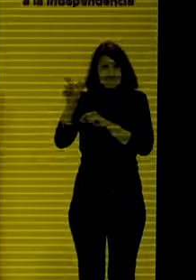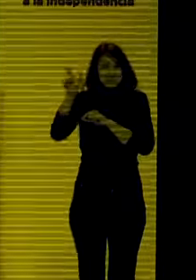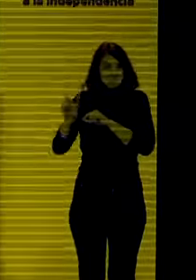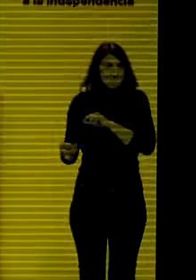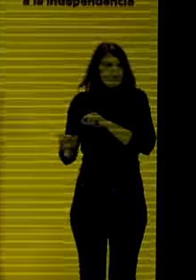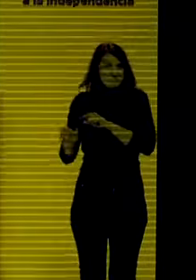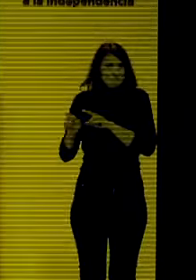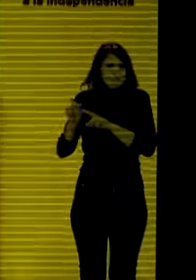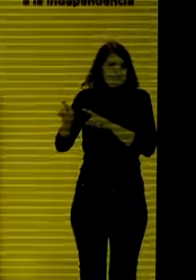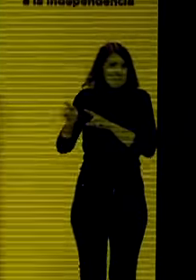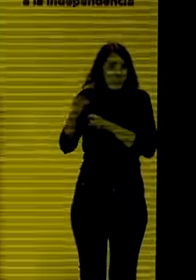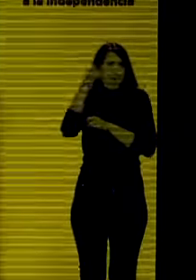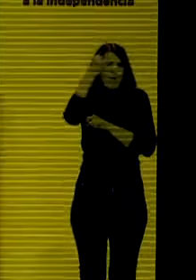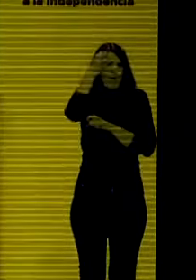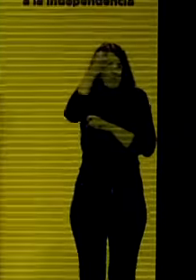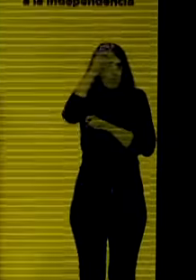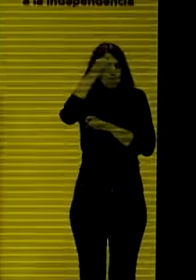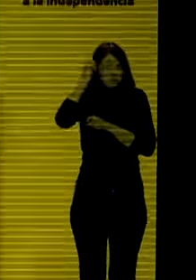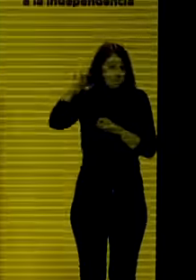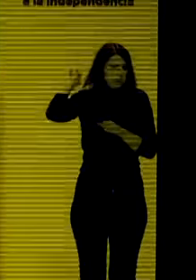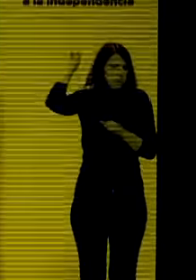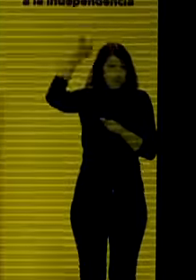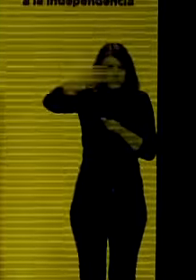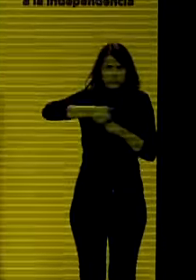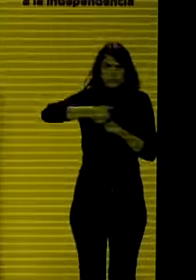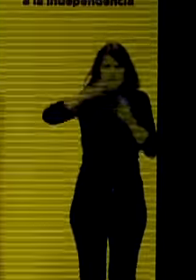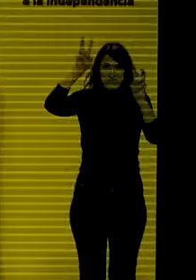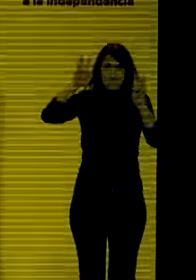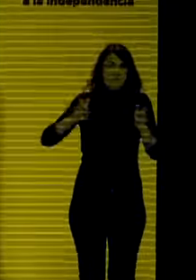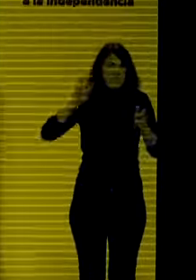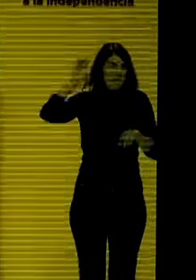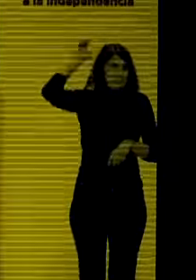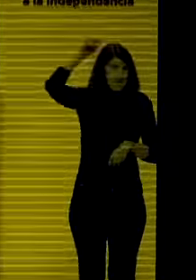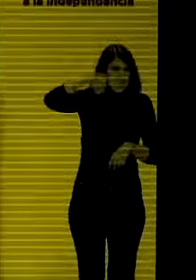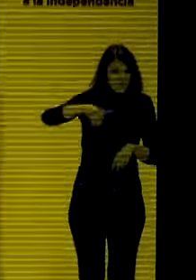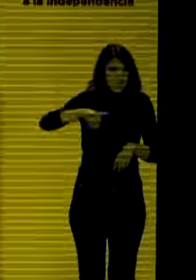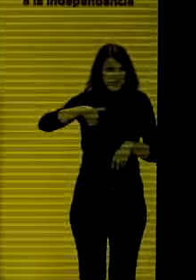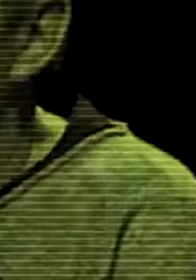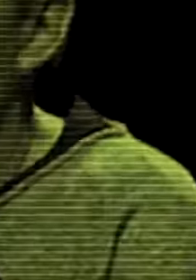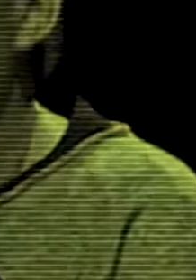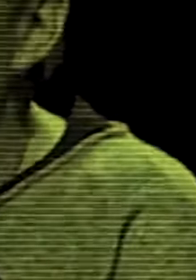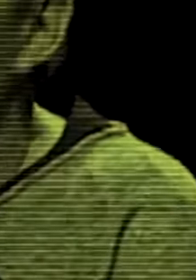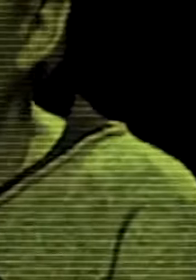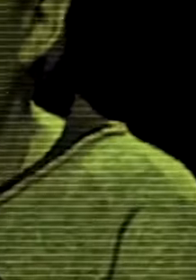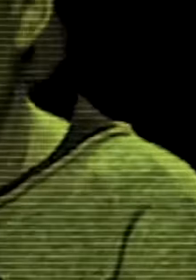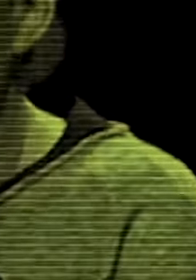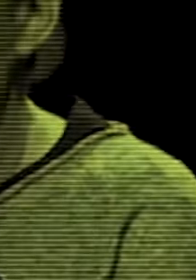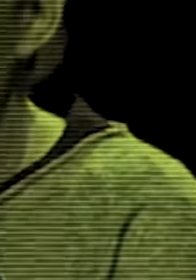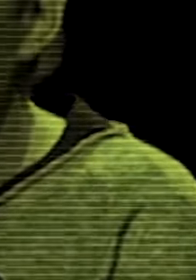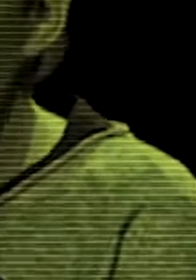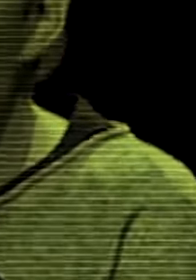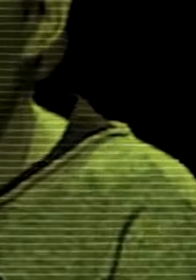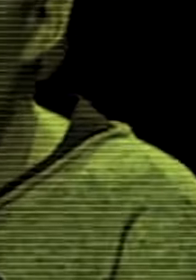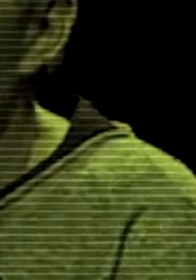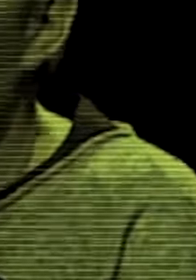en té un munt de lliçons apreses d'aquest camí cap a la república, d'aquest camí cap a la llibertat. Para que algún